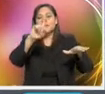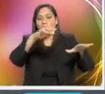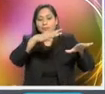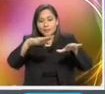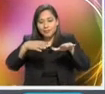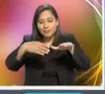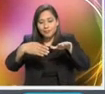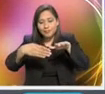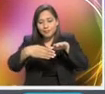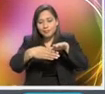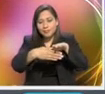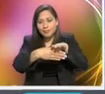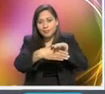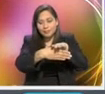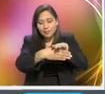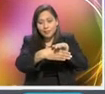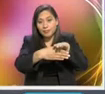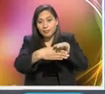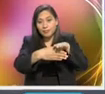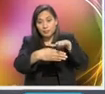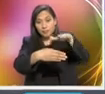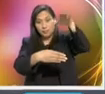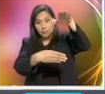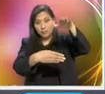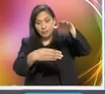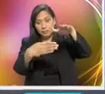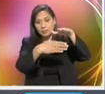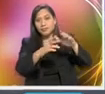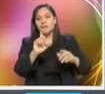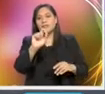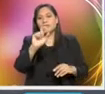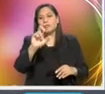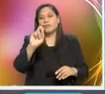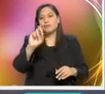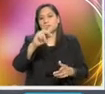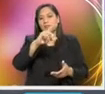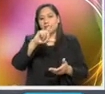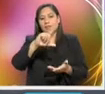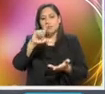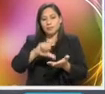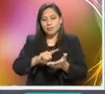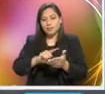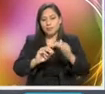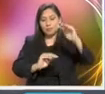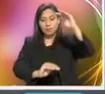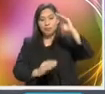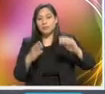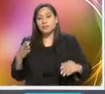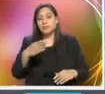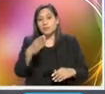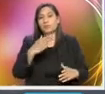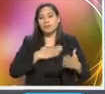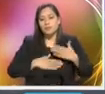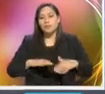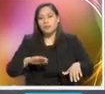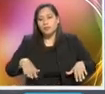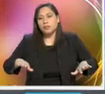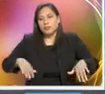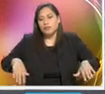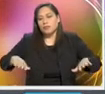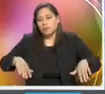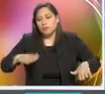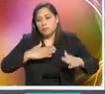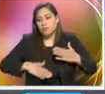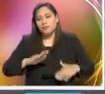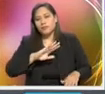acuarios que venden en las tiendas de animales son muy altos, 20, 30 litros, y son altísimos. Eso a un pez beta lo cansa muchísimo. Entonces, si